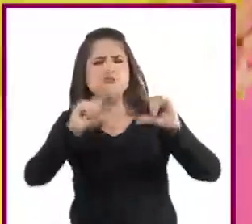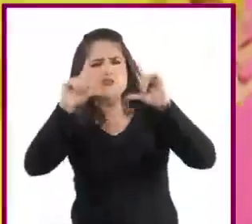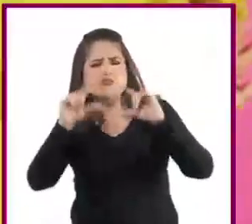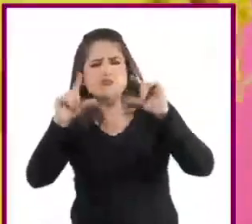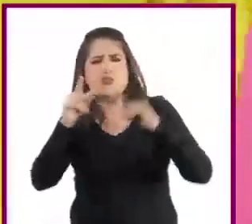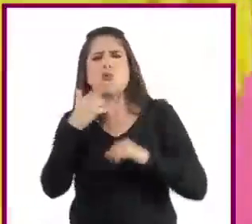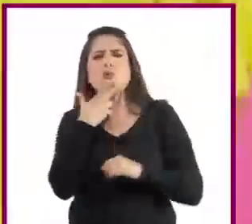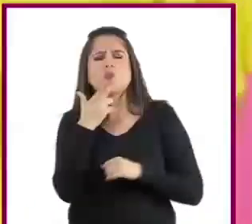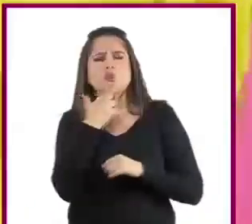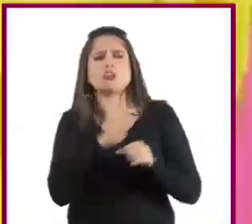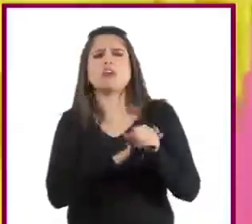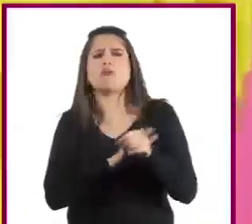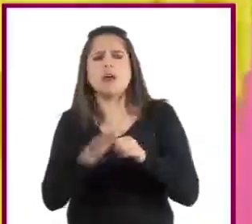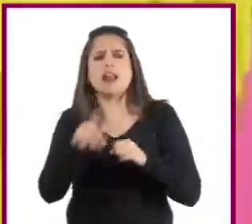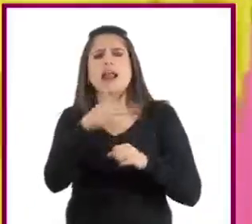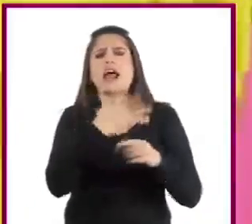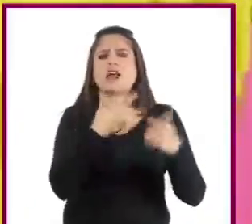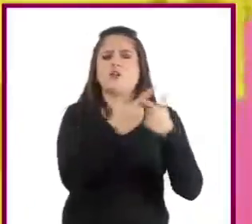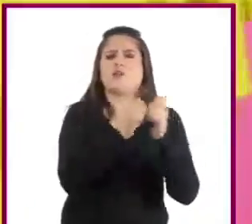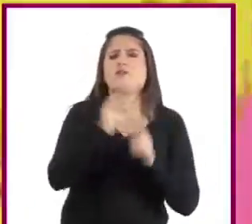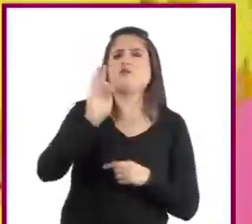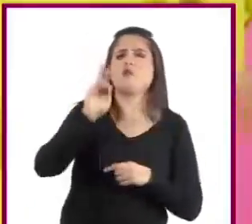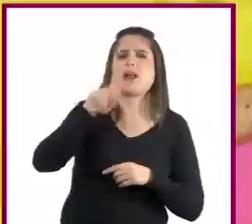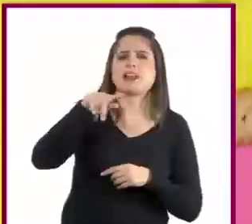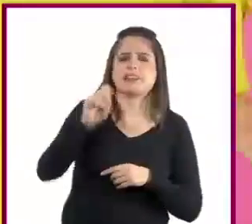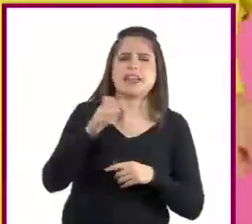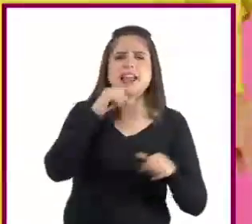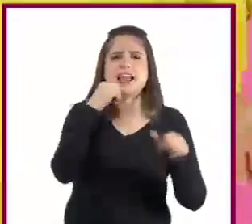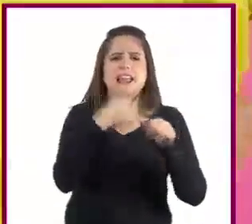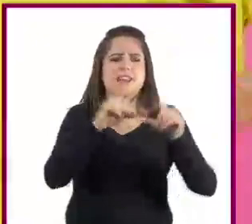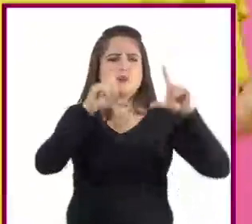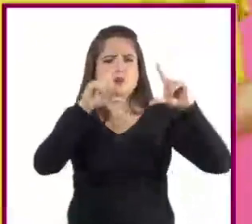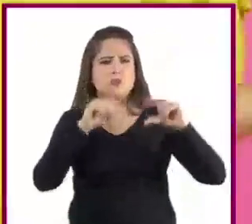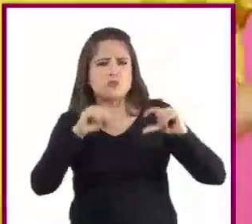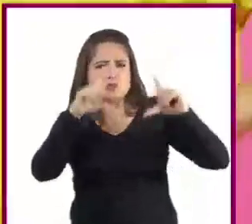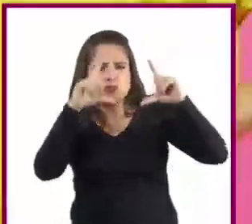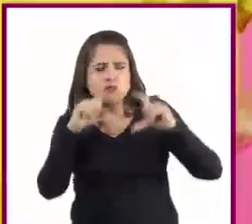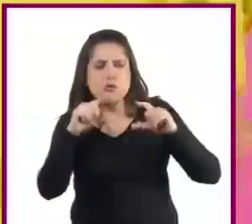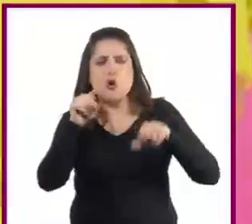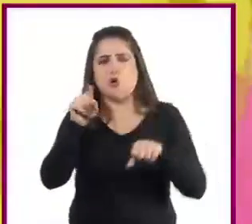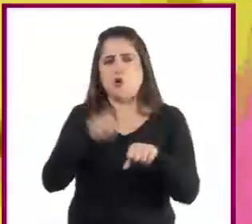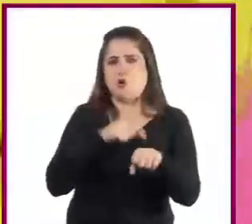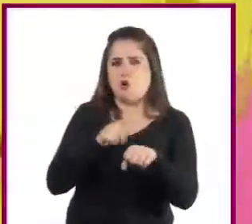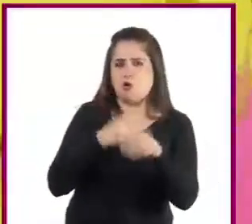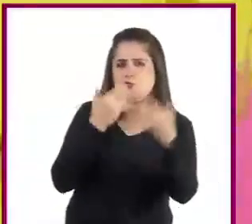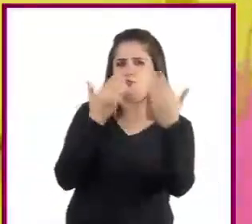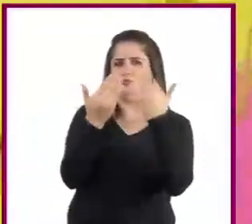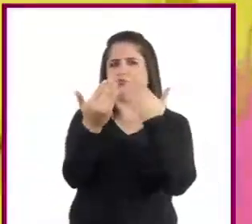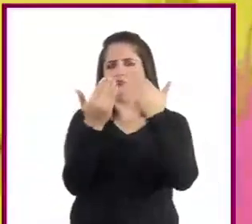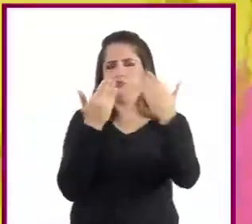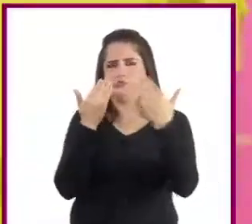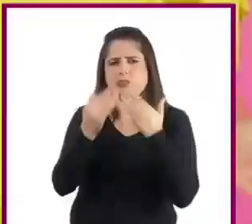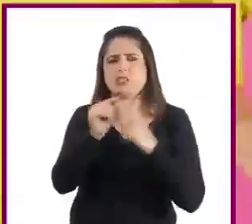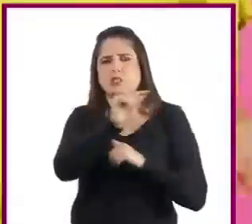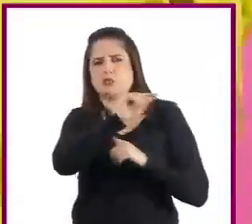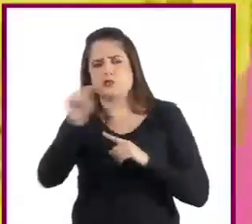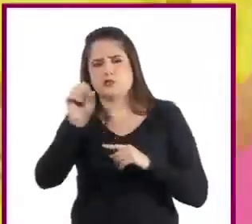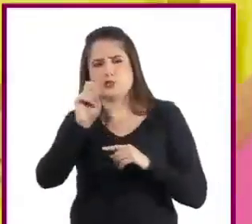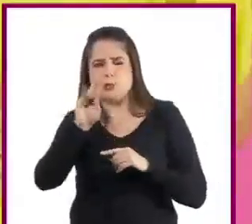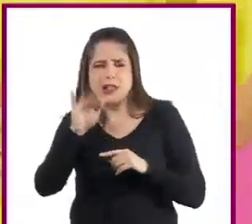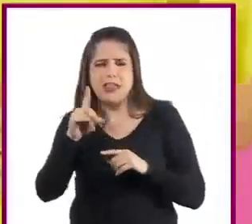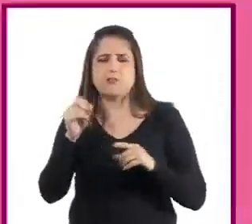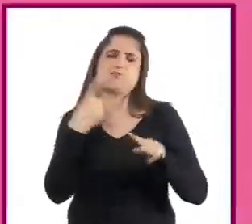las opciones que están en el grupo fuente, como cambiar el tamaño, el color, resaltar o subrayar, entre